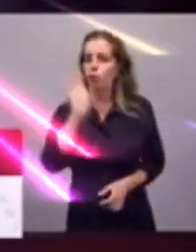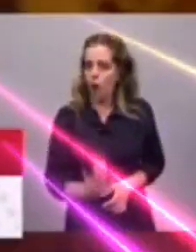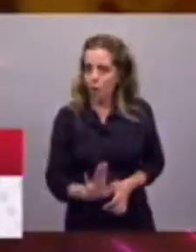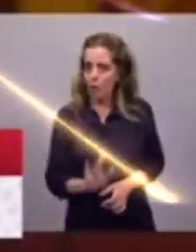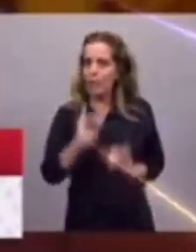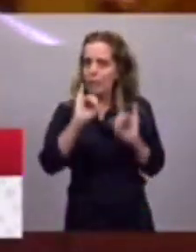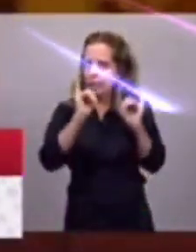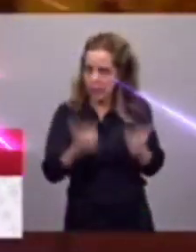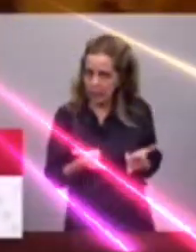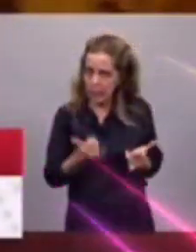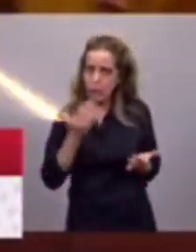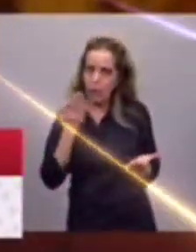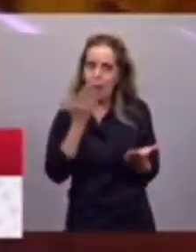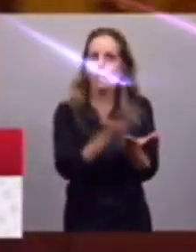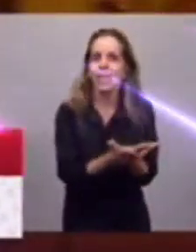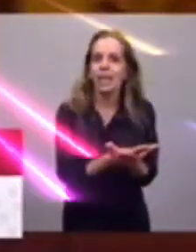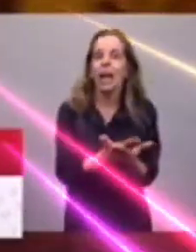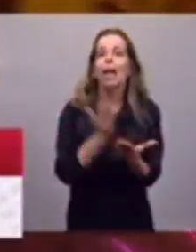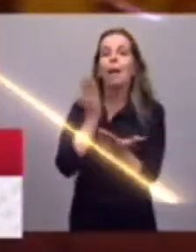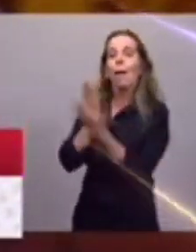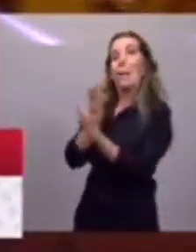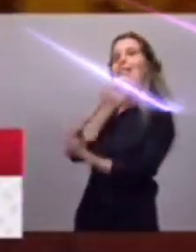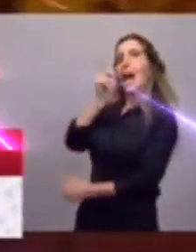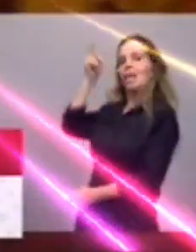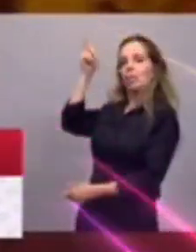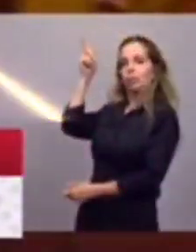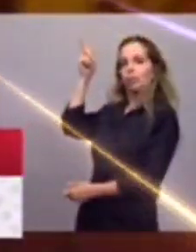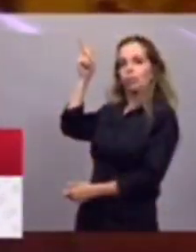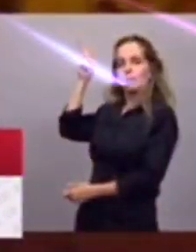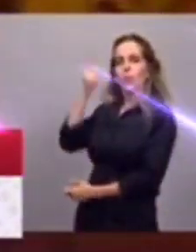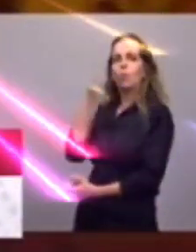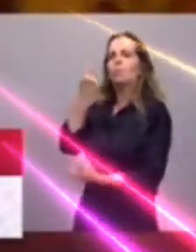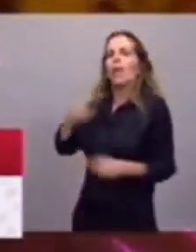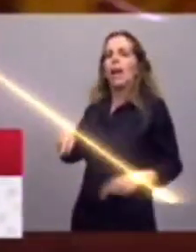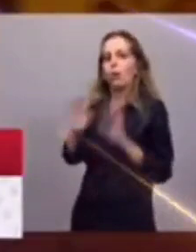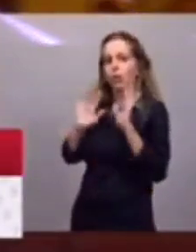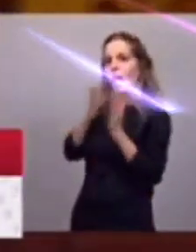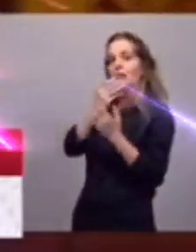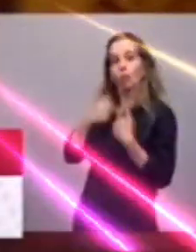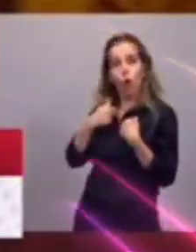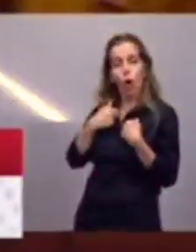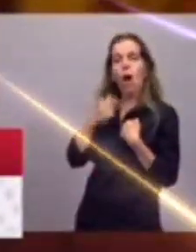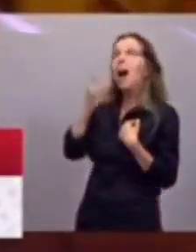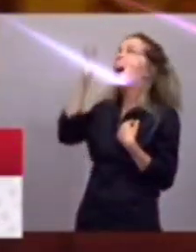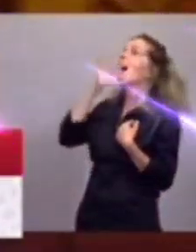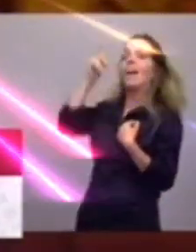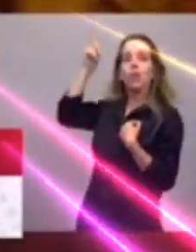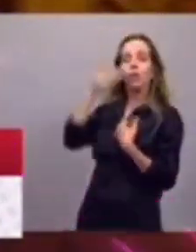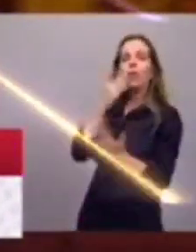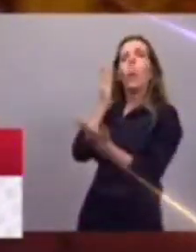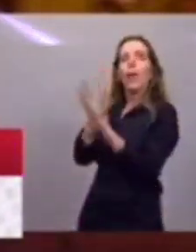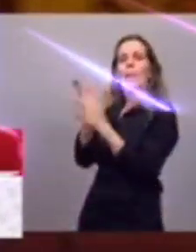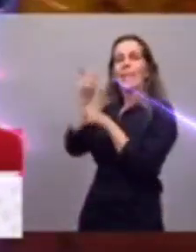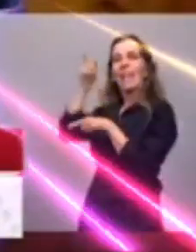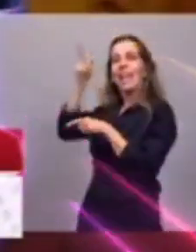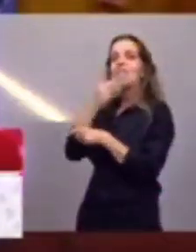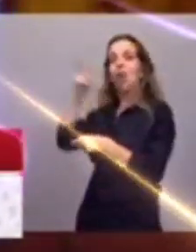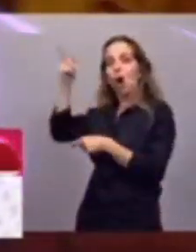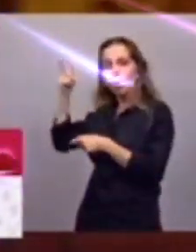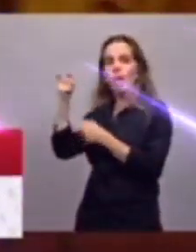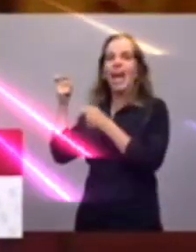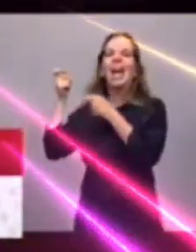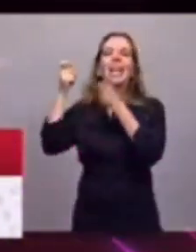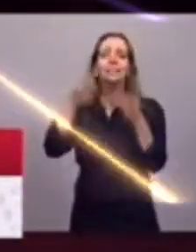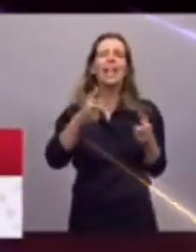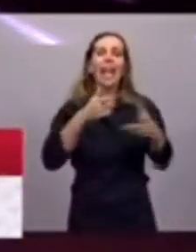hacer es pedirle un pedido a Dios. Le voy a pedir a Dios que le conceda, querido